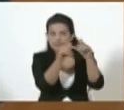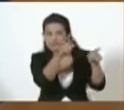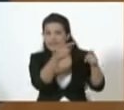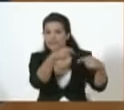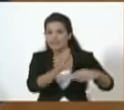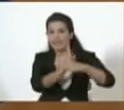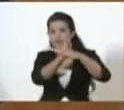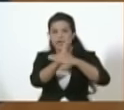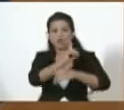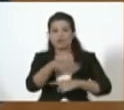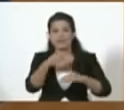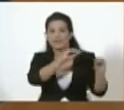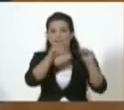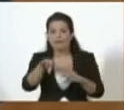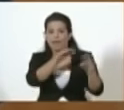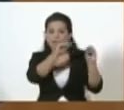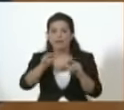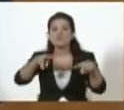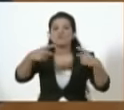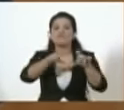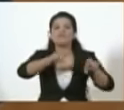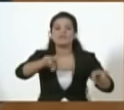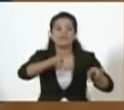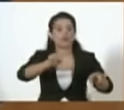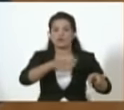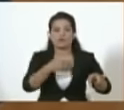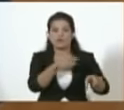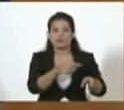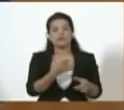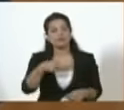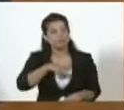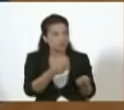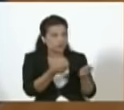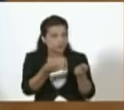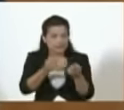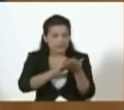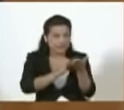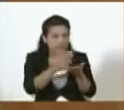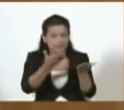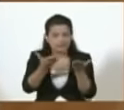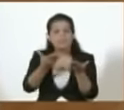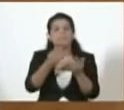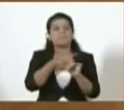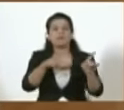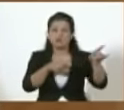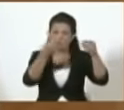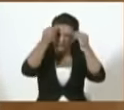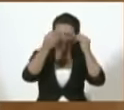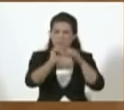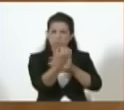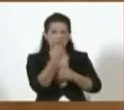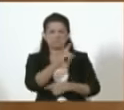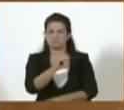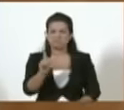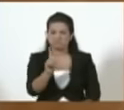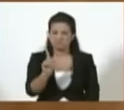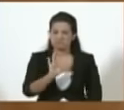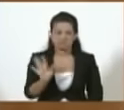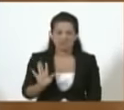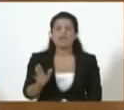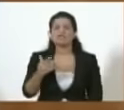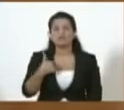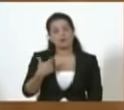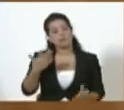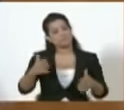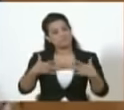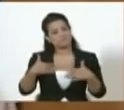enfrentando, pero no van a poder. Así que saludo ya la entrada de los